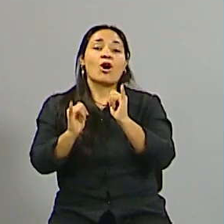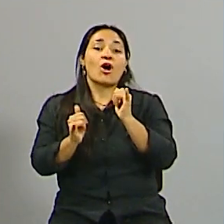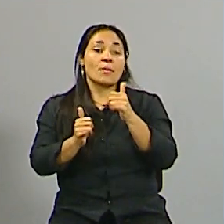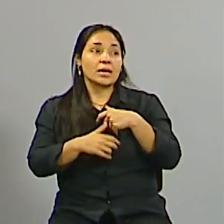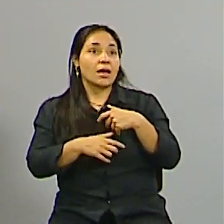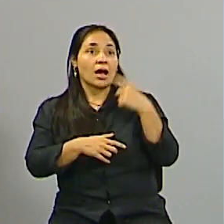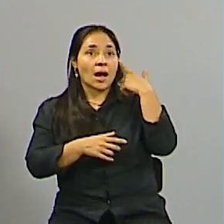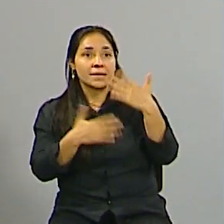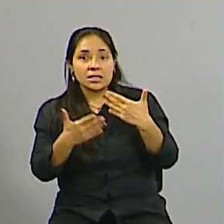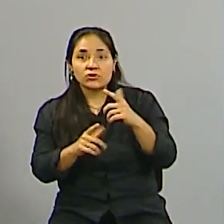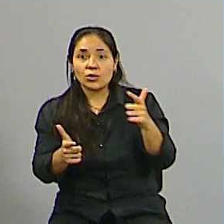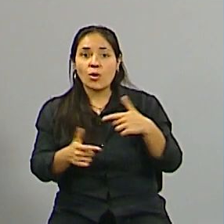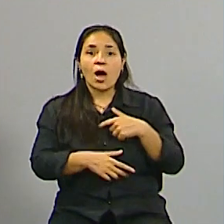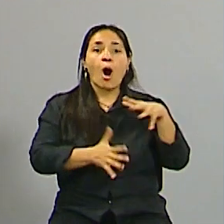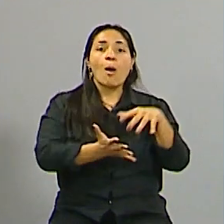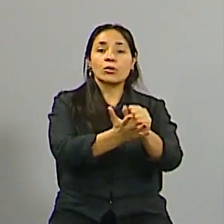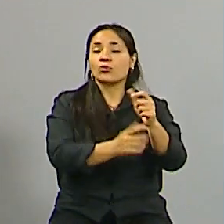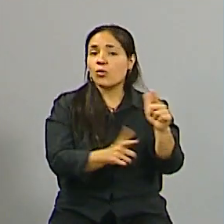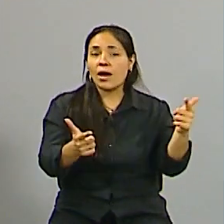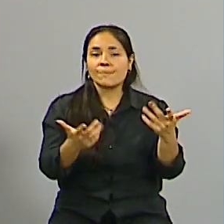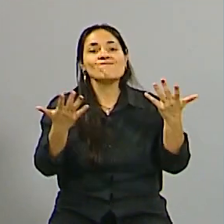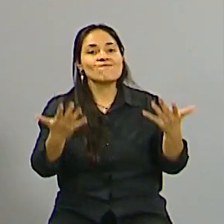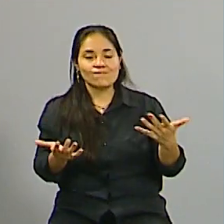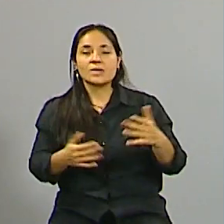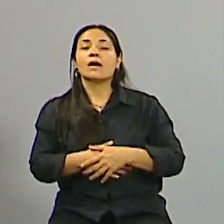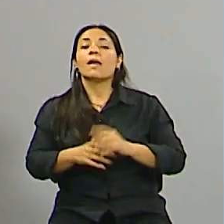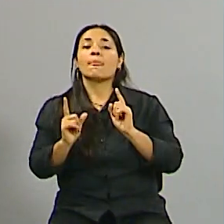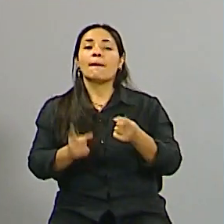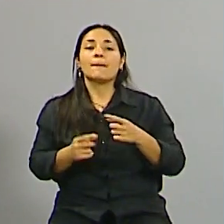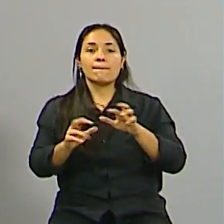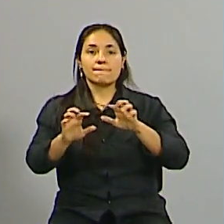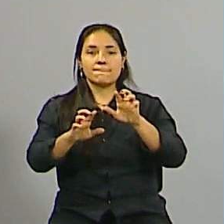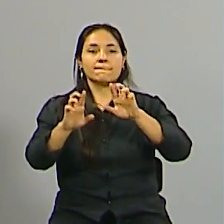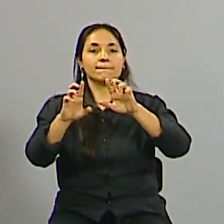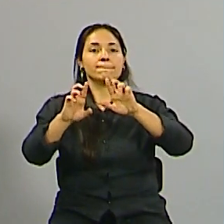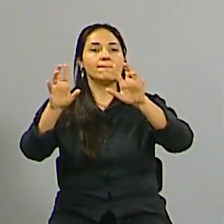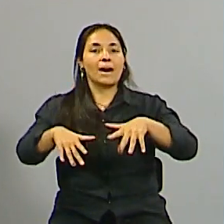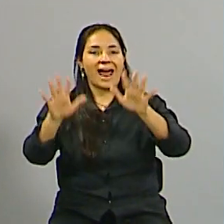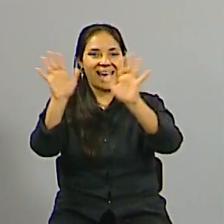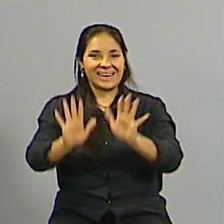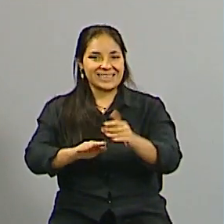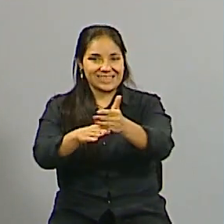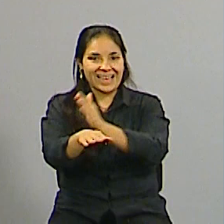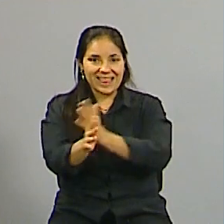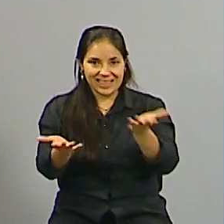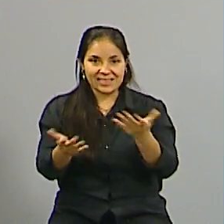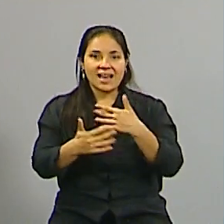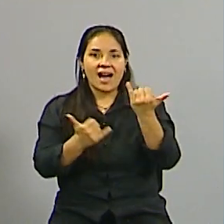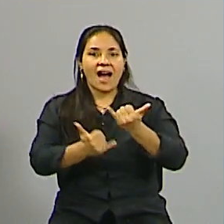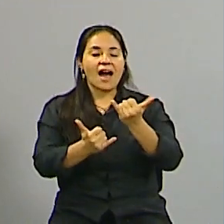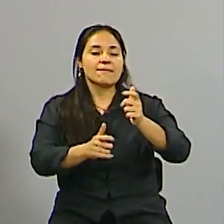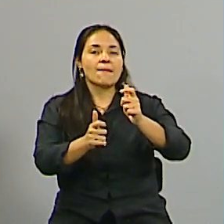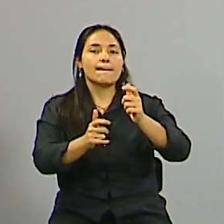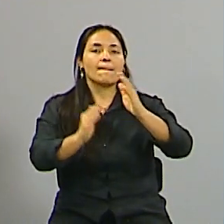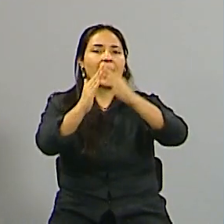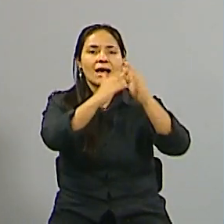sin capacitarse. Por otro lado, también hablábamos de la planificación. Sabemos que Maipú es uno de los departamentos que mayor crecimiento demográfico tuvo, el censo